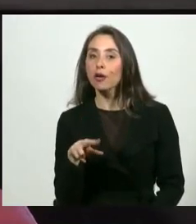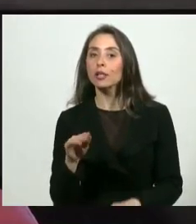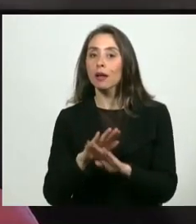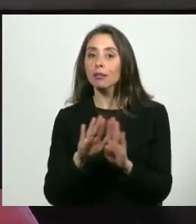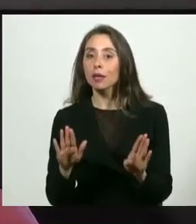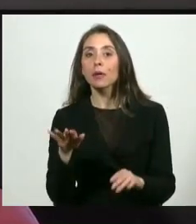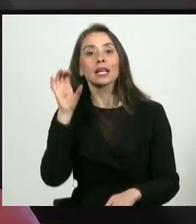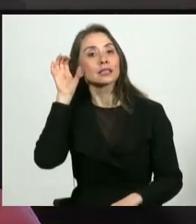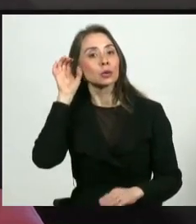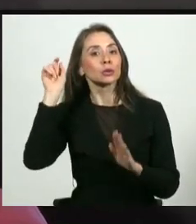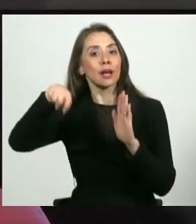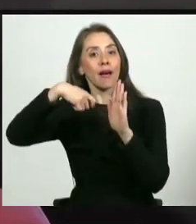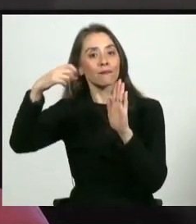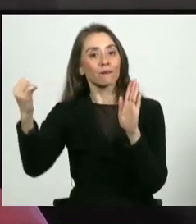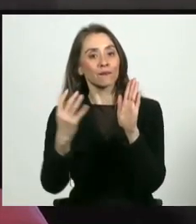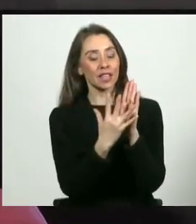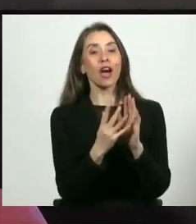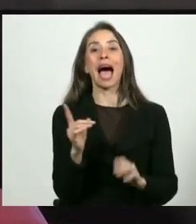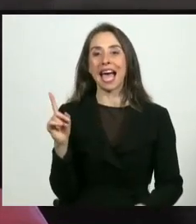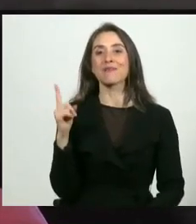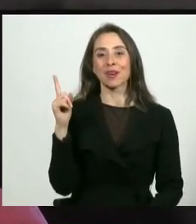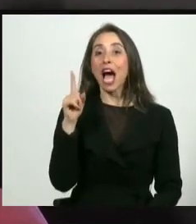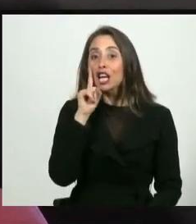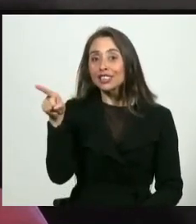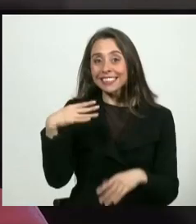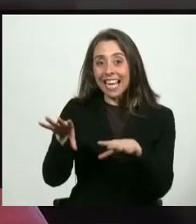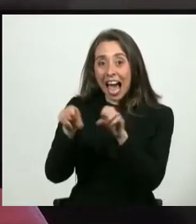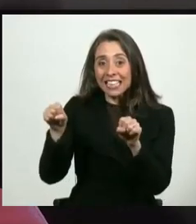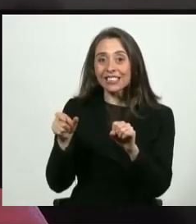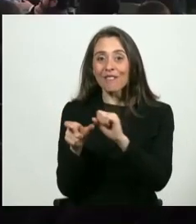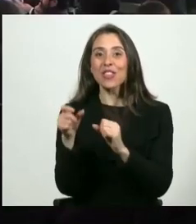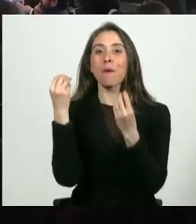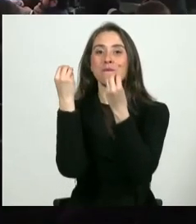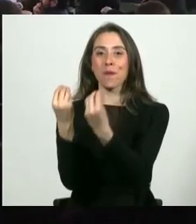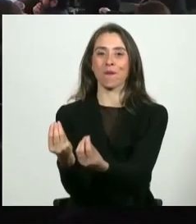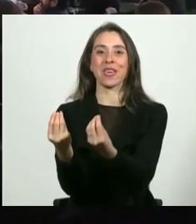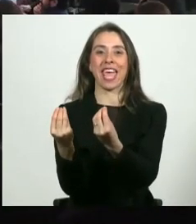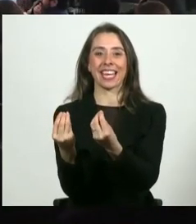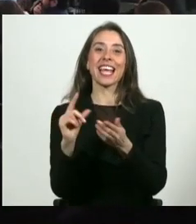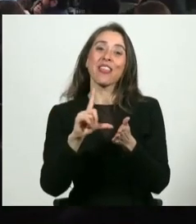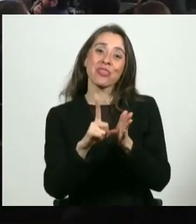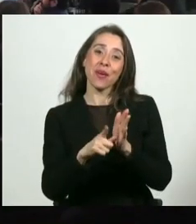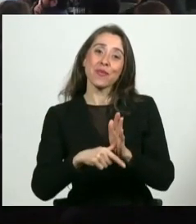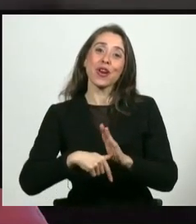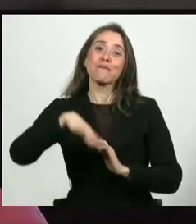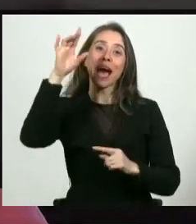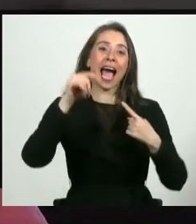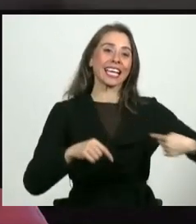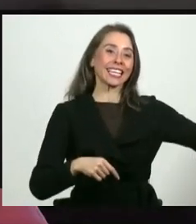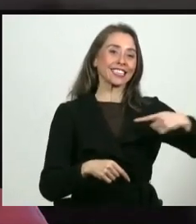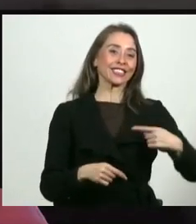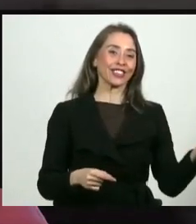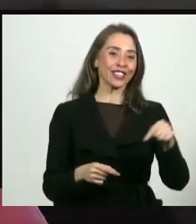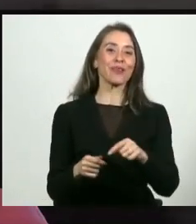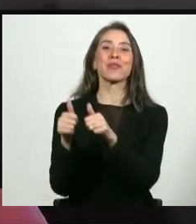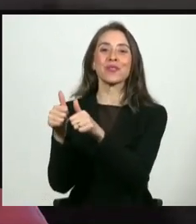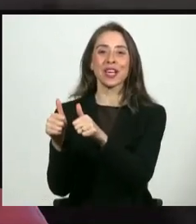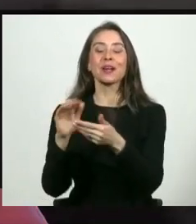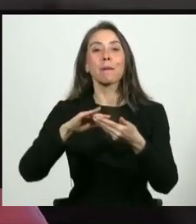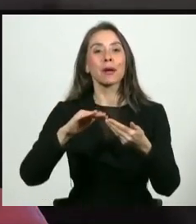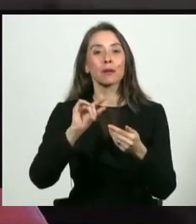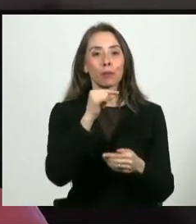sí, y escuchar el video. Así, y verlo. Está el video. Llegó el video. Muy bien. Se demoró más que nosotros, pero excelente. Perdón,